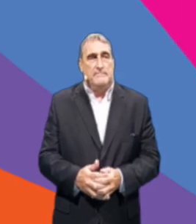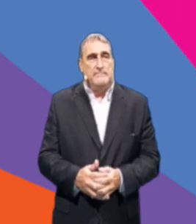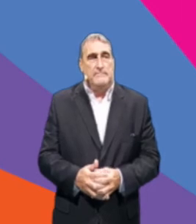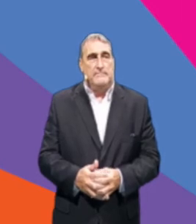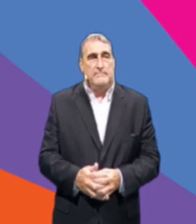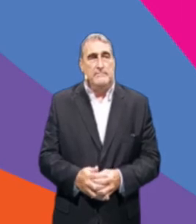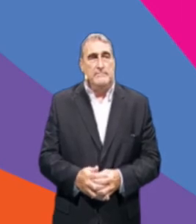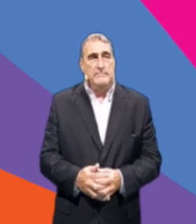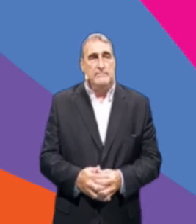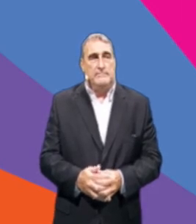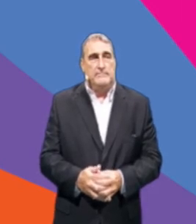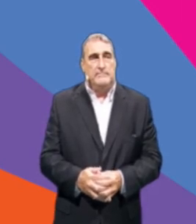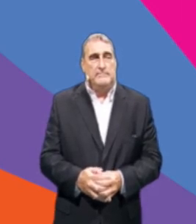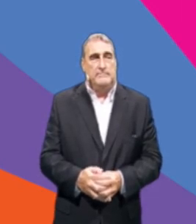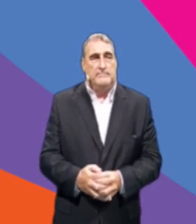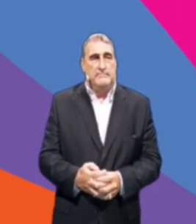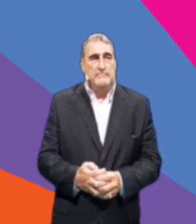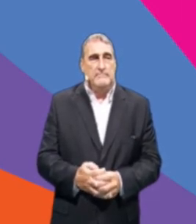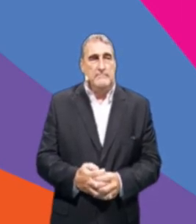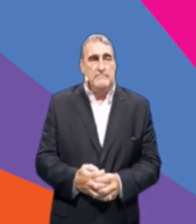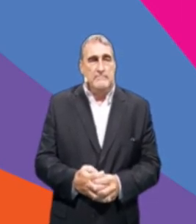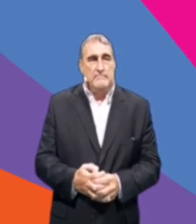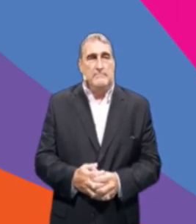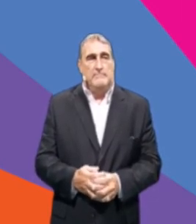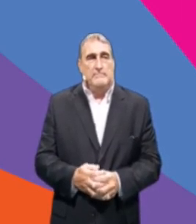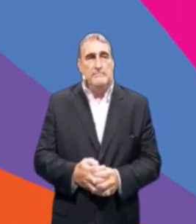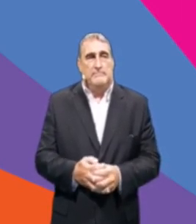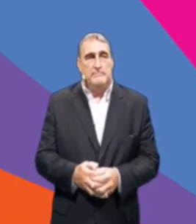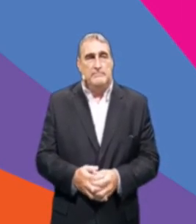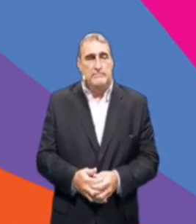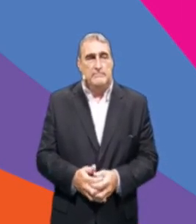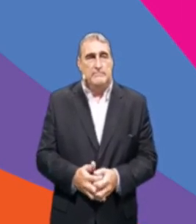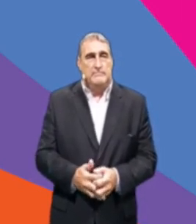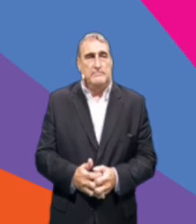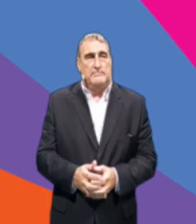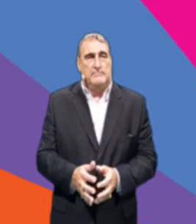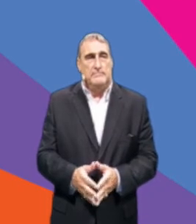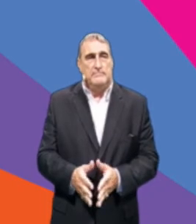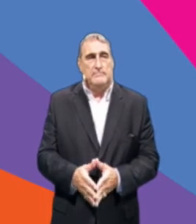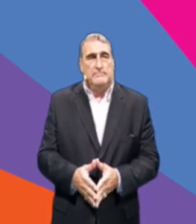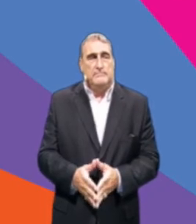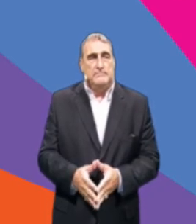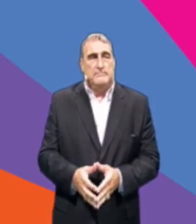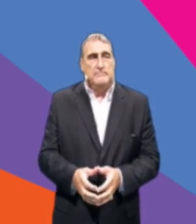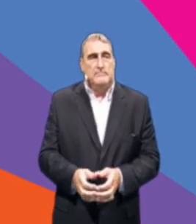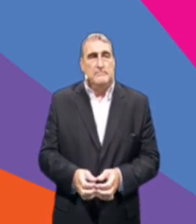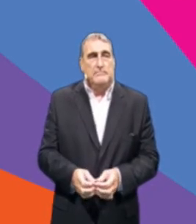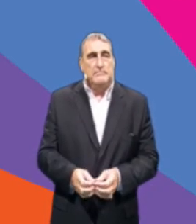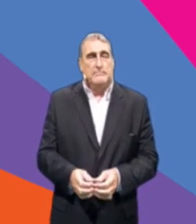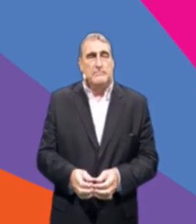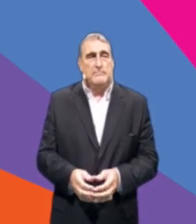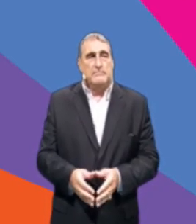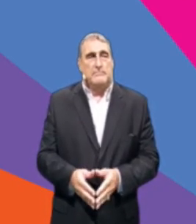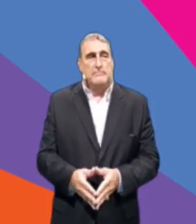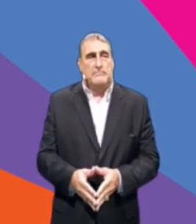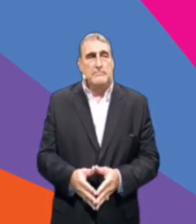punto de vista. Ahora, yo digo, me parece a mí que por lo que ha